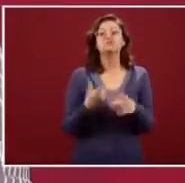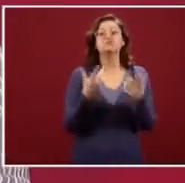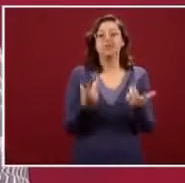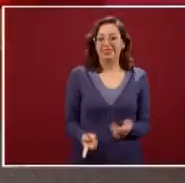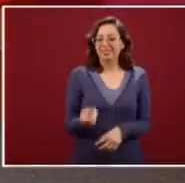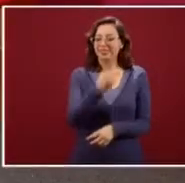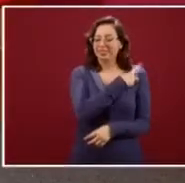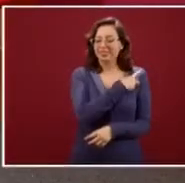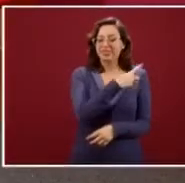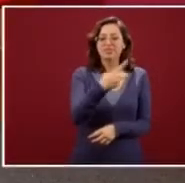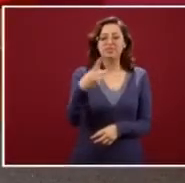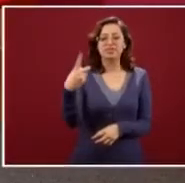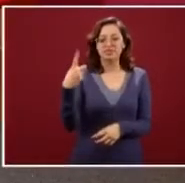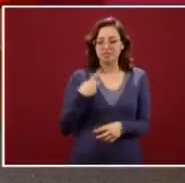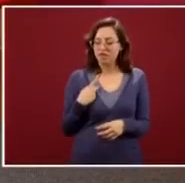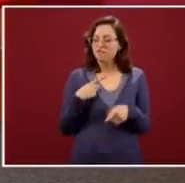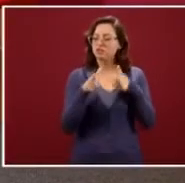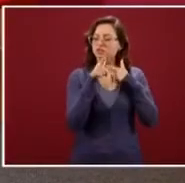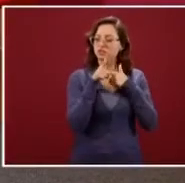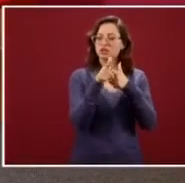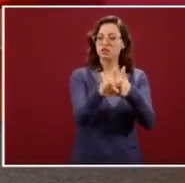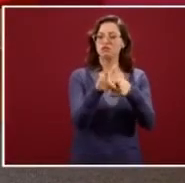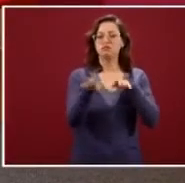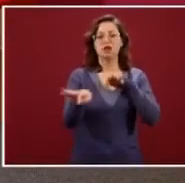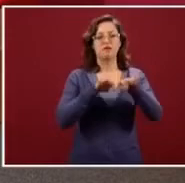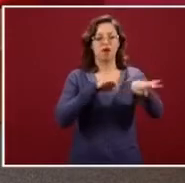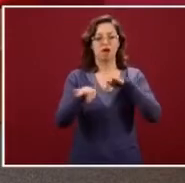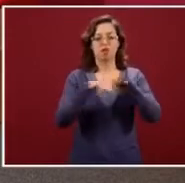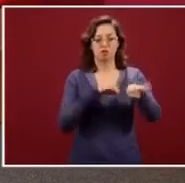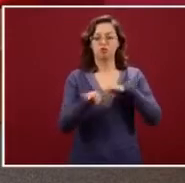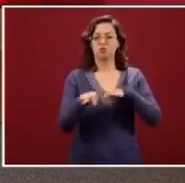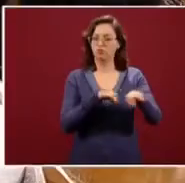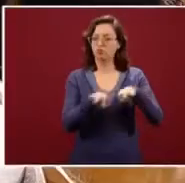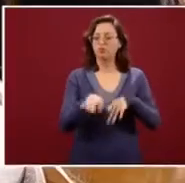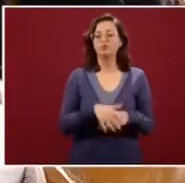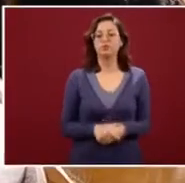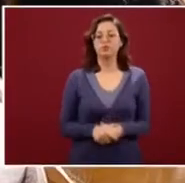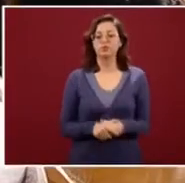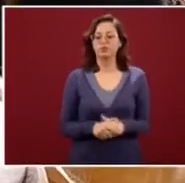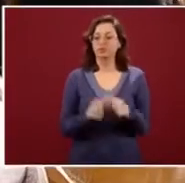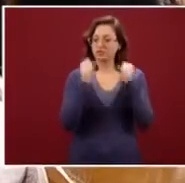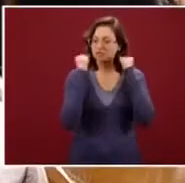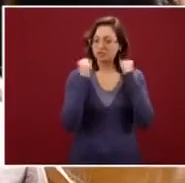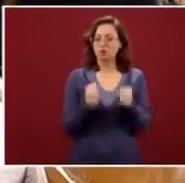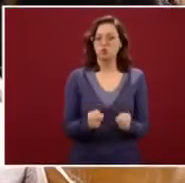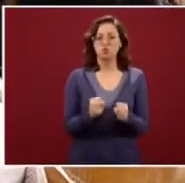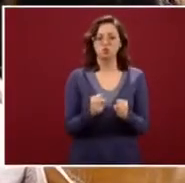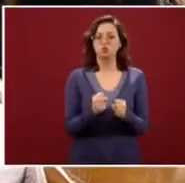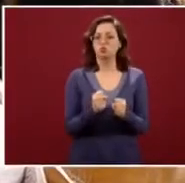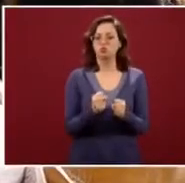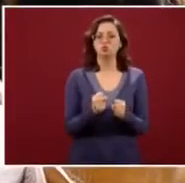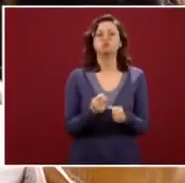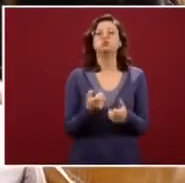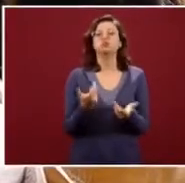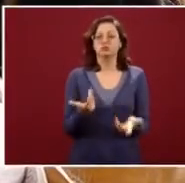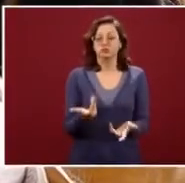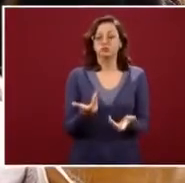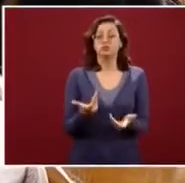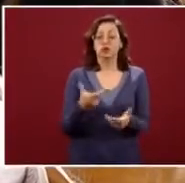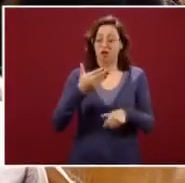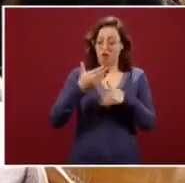garantía de que no va a interrumpir los servicios esenciales. Ese proceso se está trabajando en estos